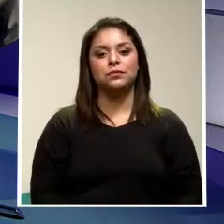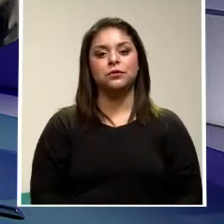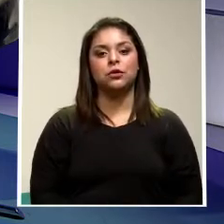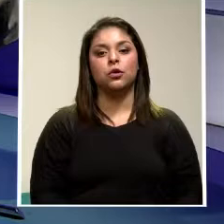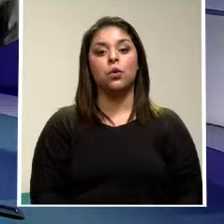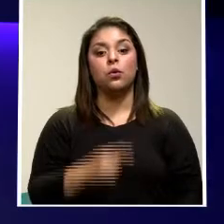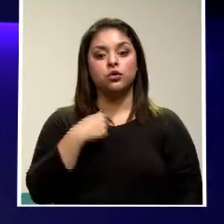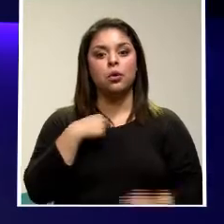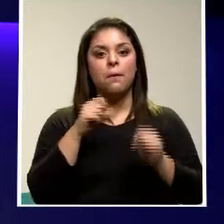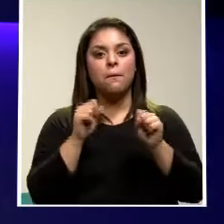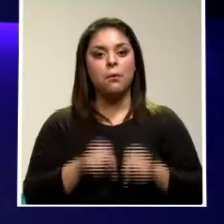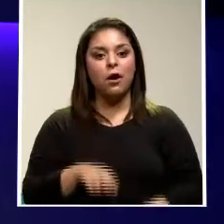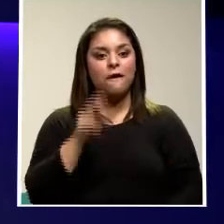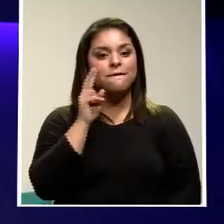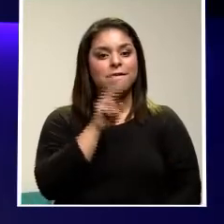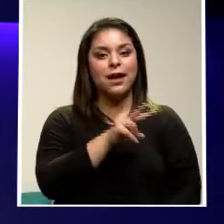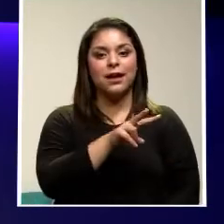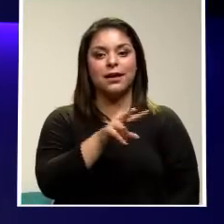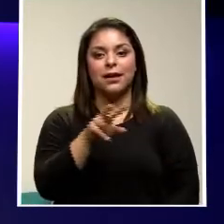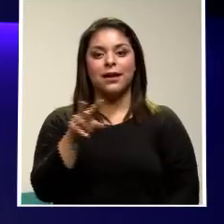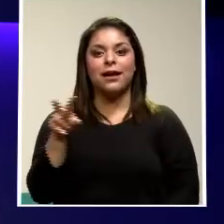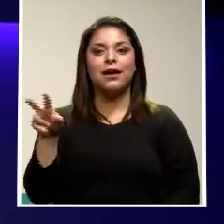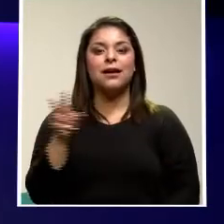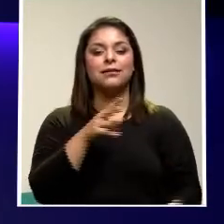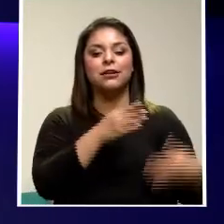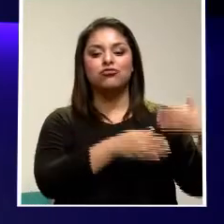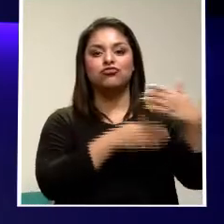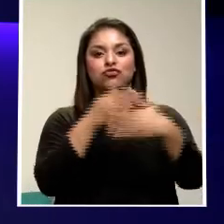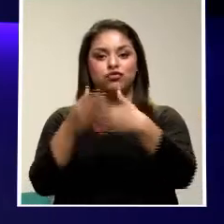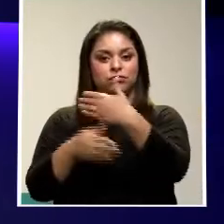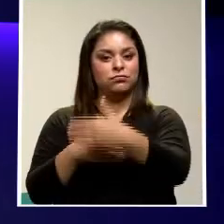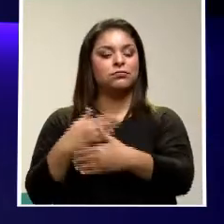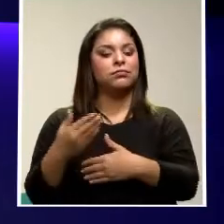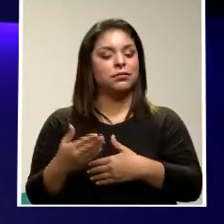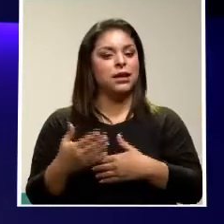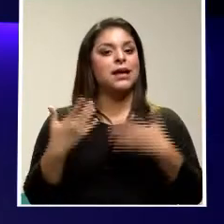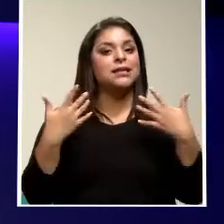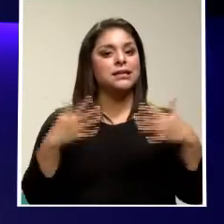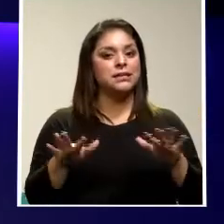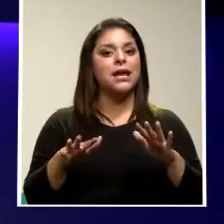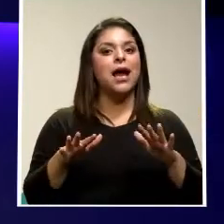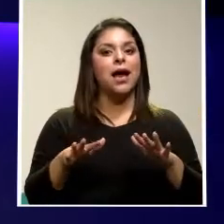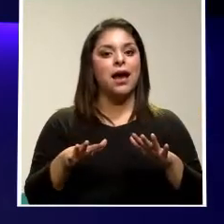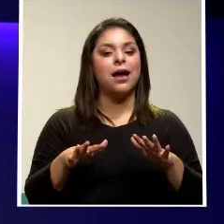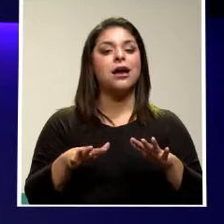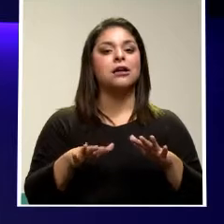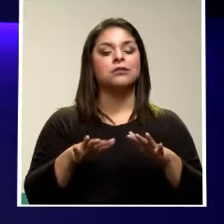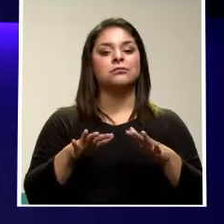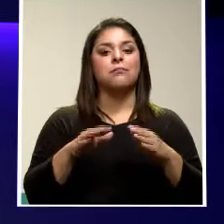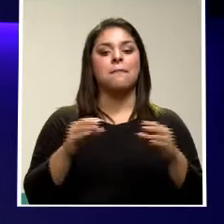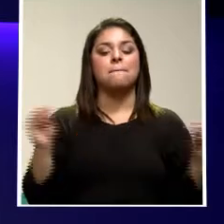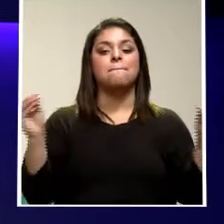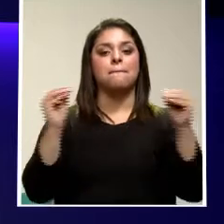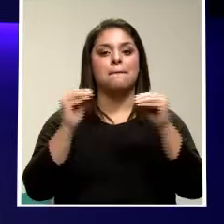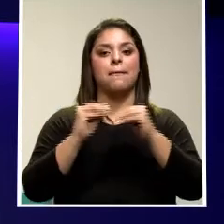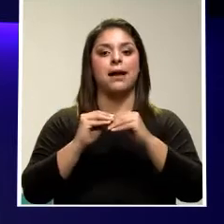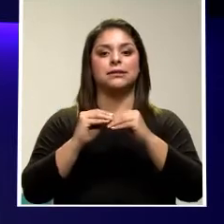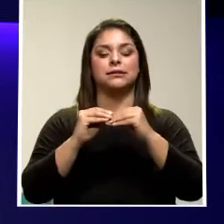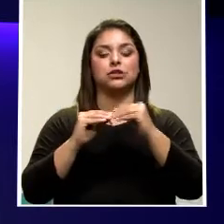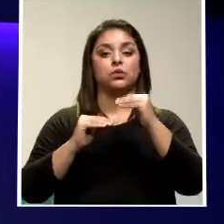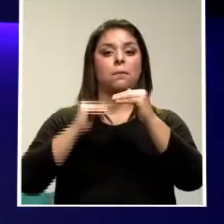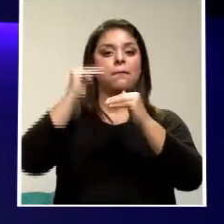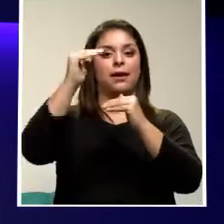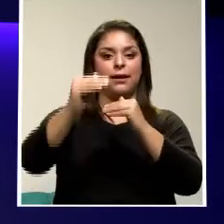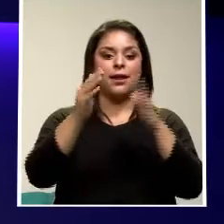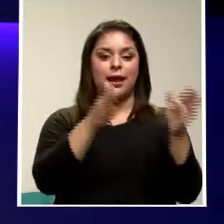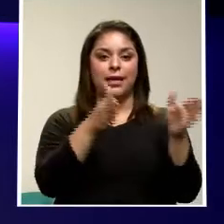delinear el recorrido. Ya hay un recorrido, digamos ahí. Ya se supera esa